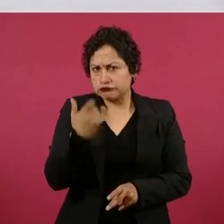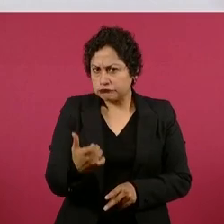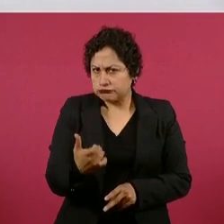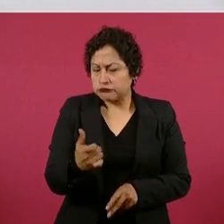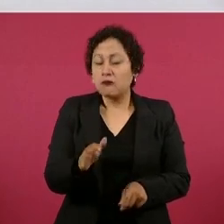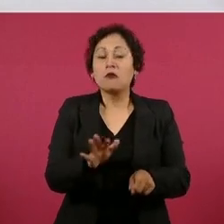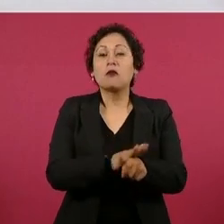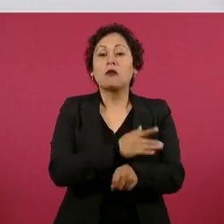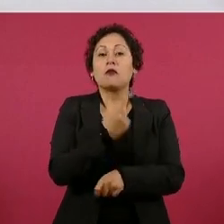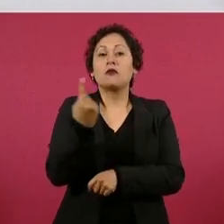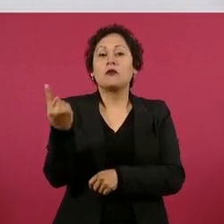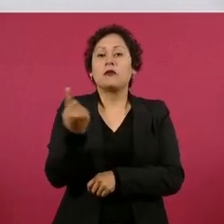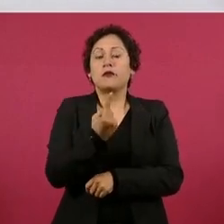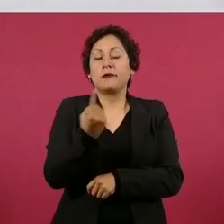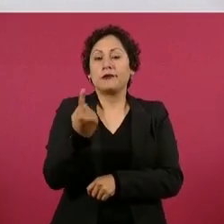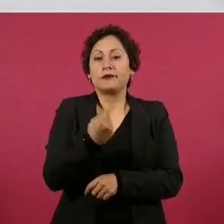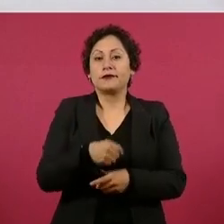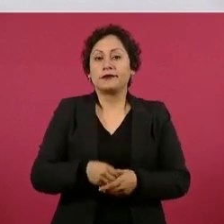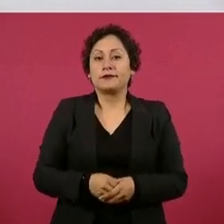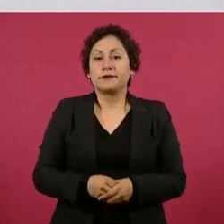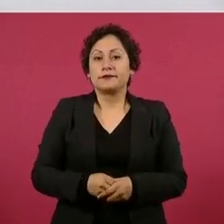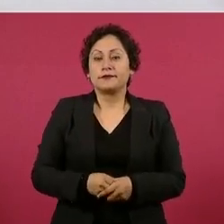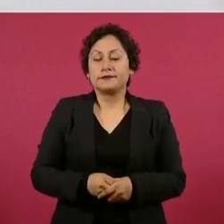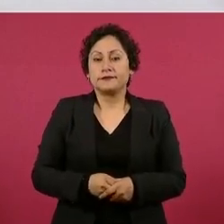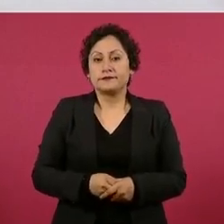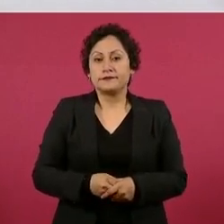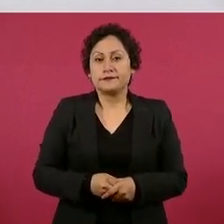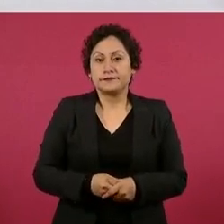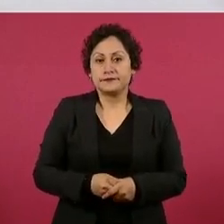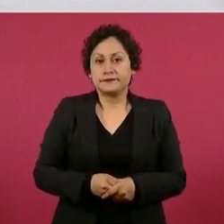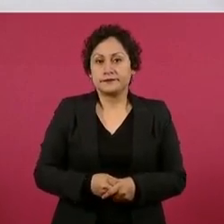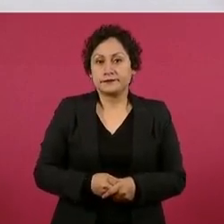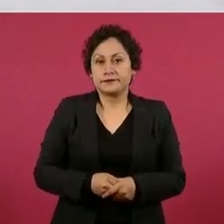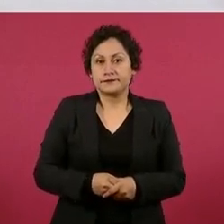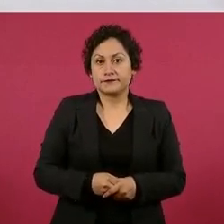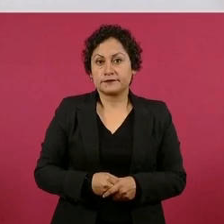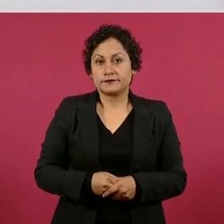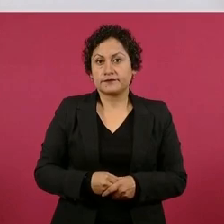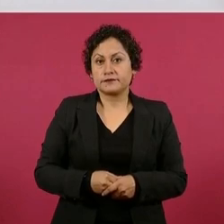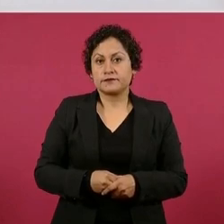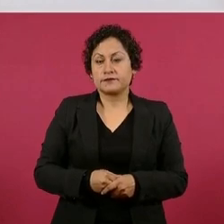porque la versión inicial,